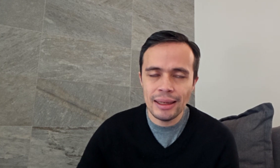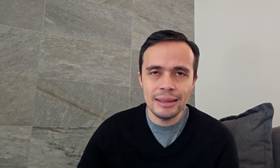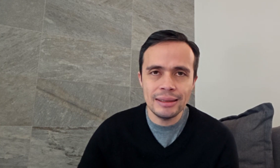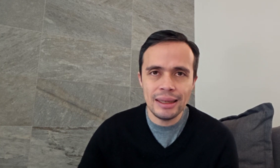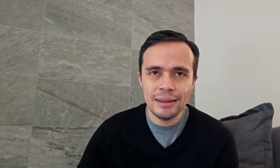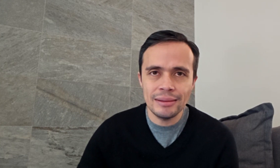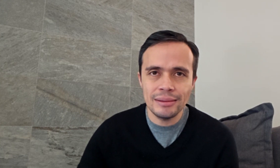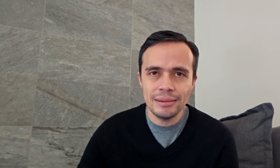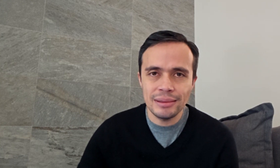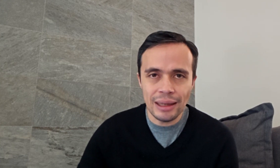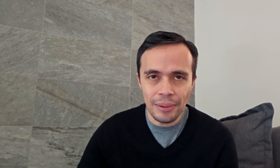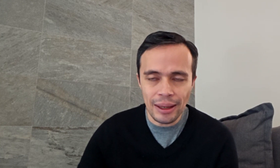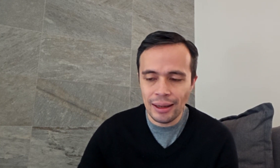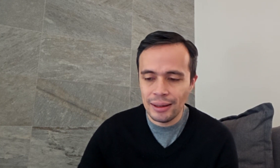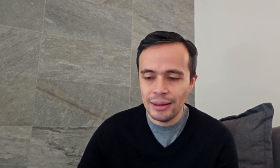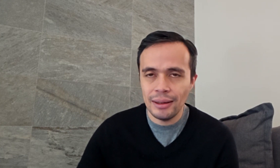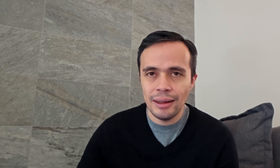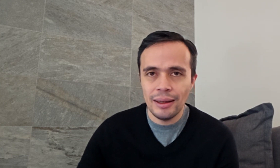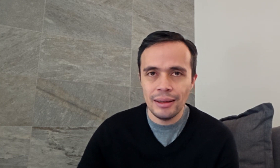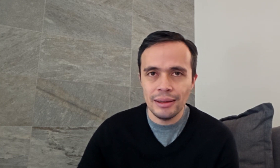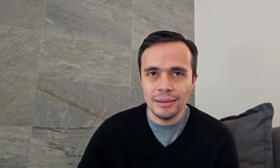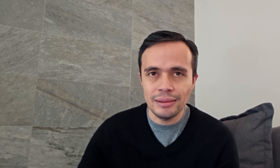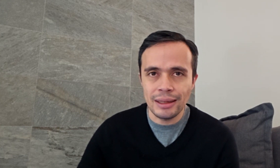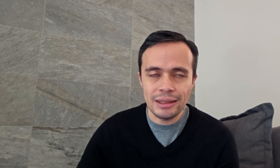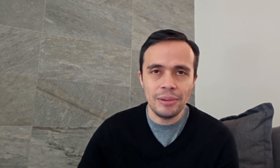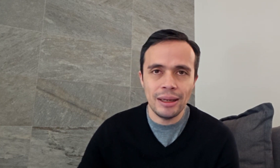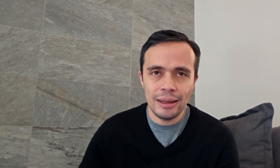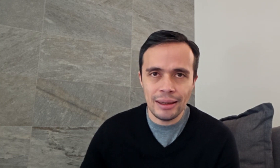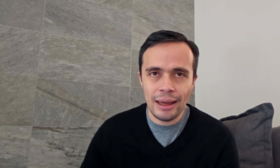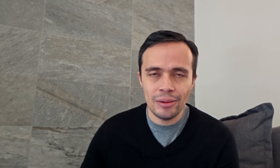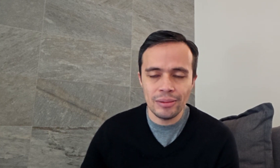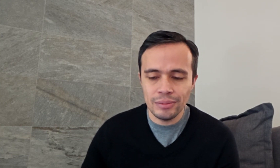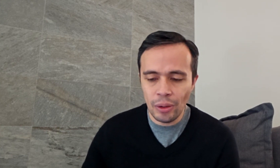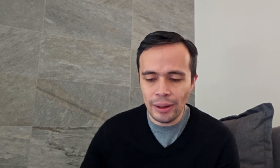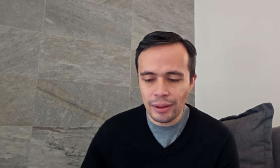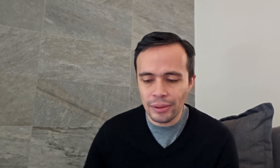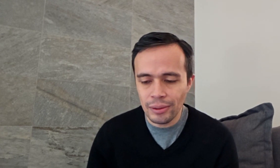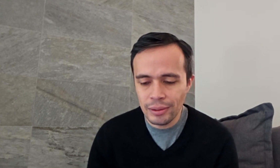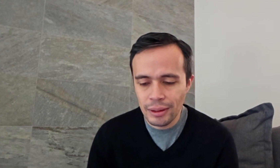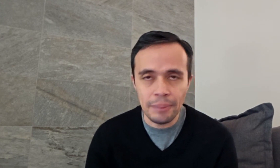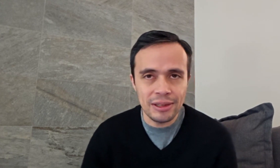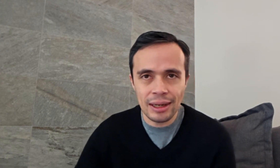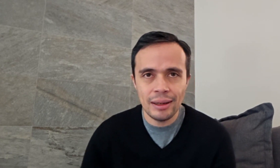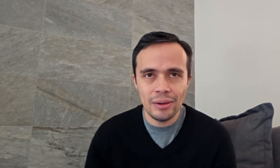decidir quién sí debía recibir el dinero